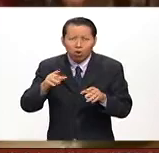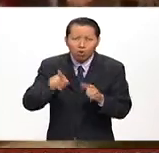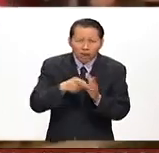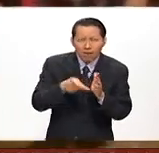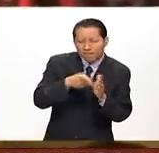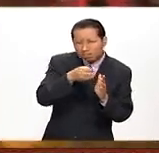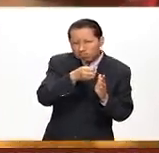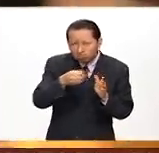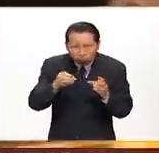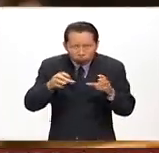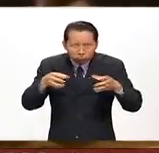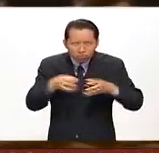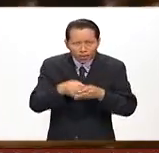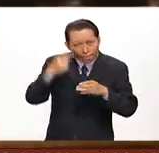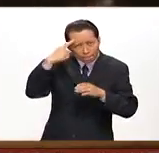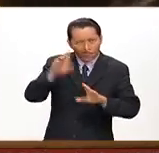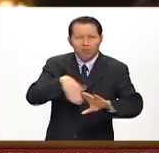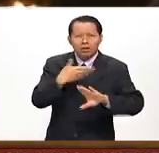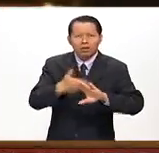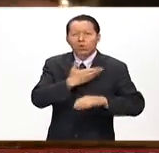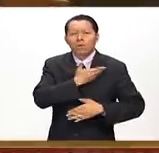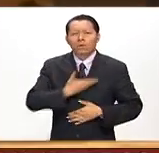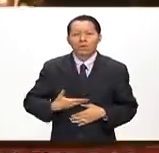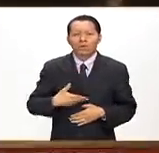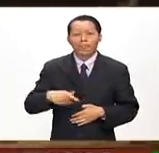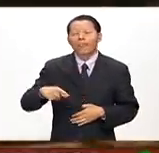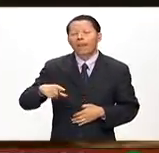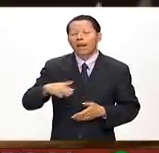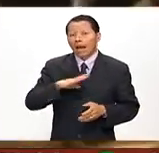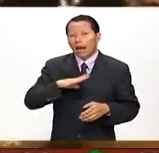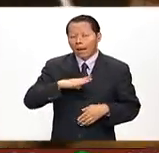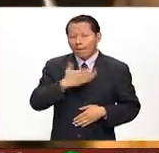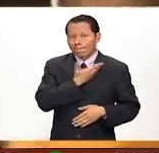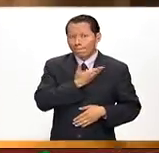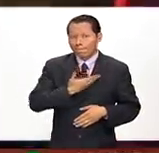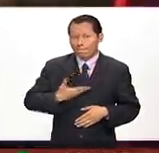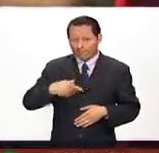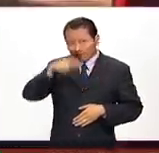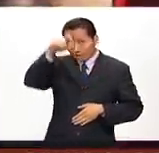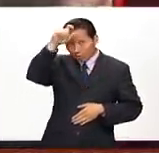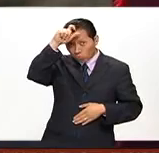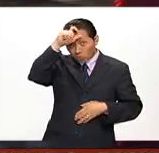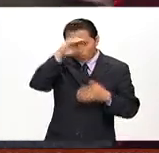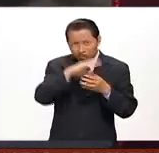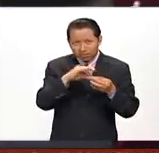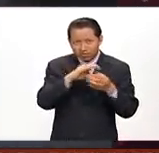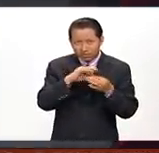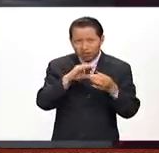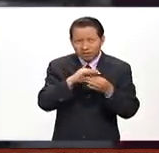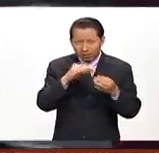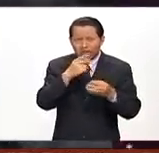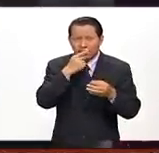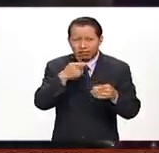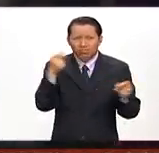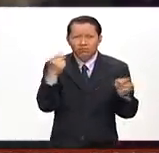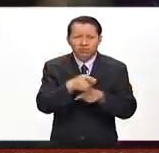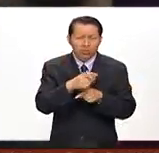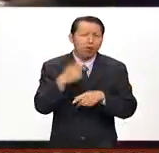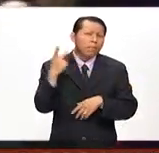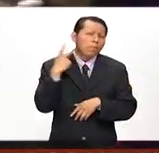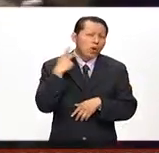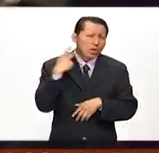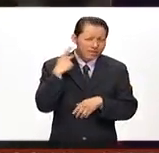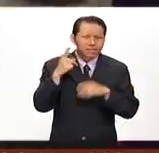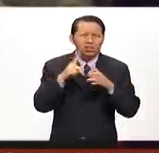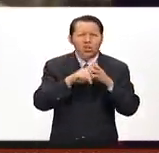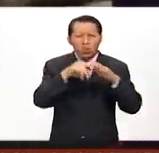amenazas contra el poder legítimo. El presidente turco acusa a Fethullah Gülen, un político exiliado en